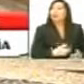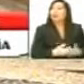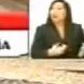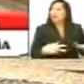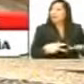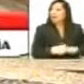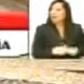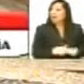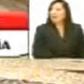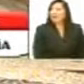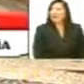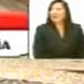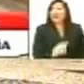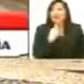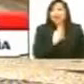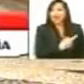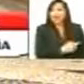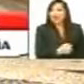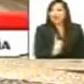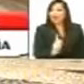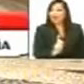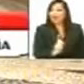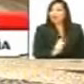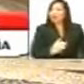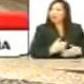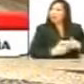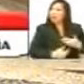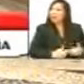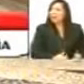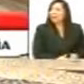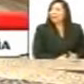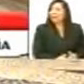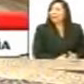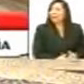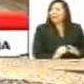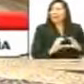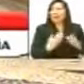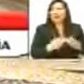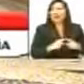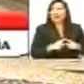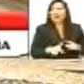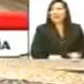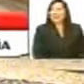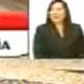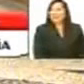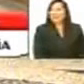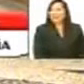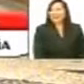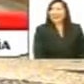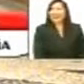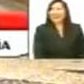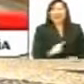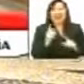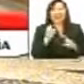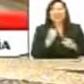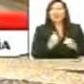de ir a una pausa, tenemos que anunciarles que continúen en sintonía de Congreso Televisión y obviamente también por